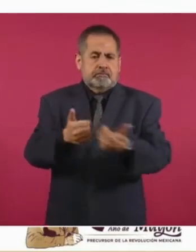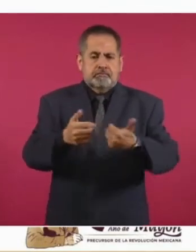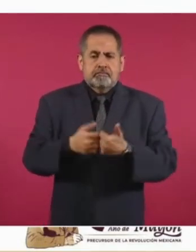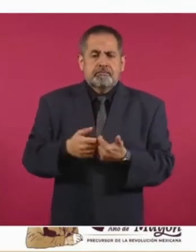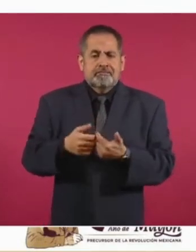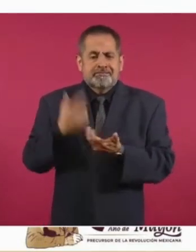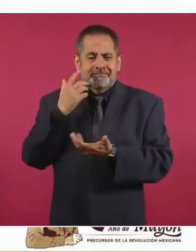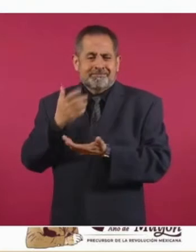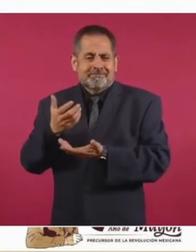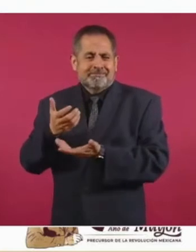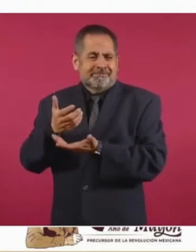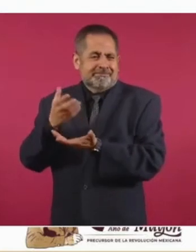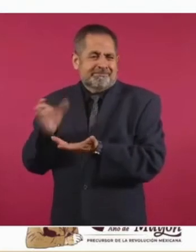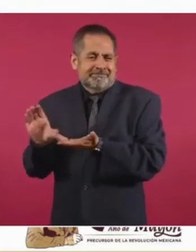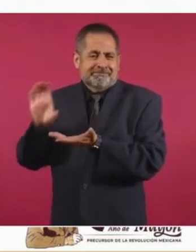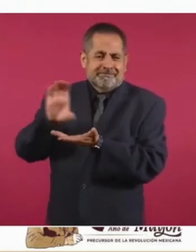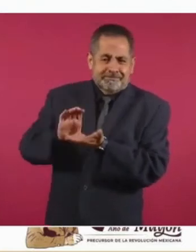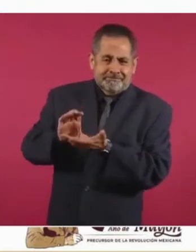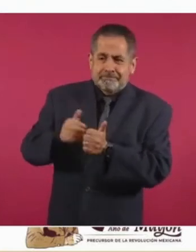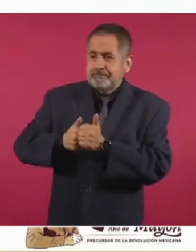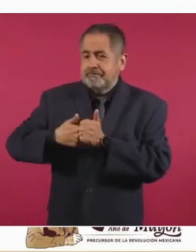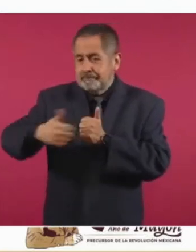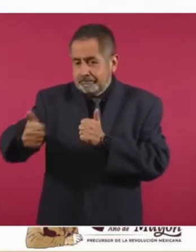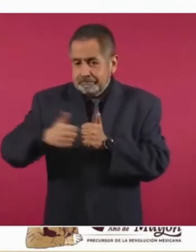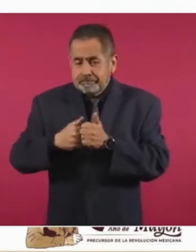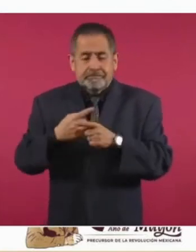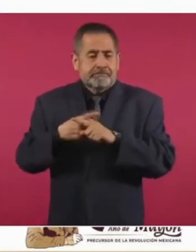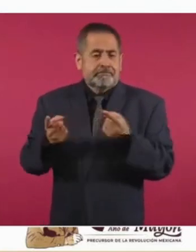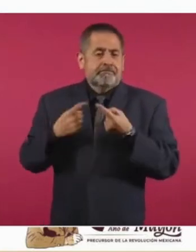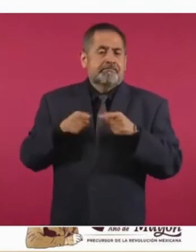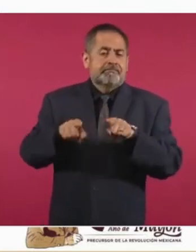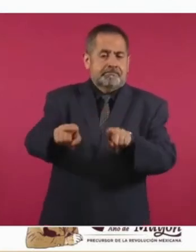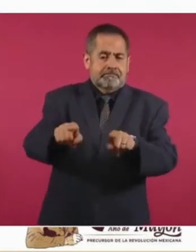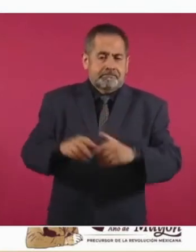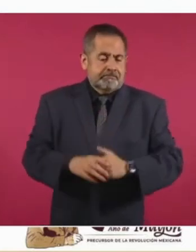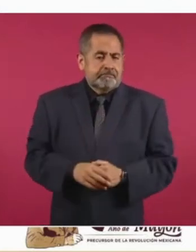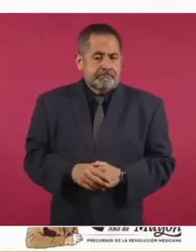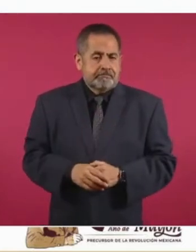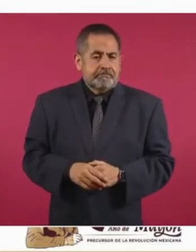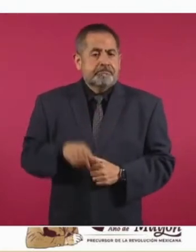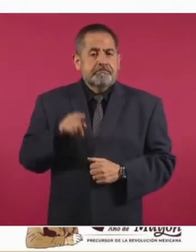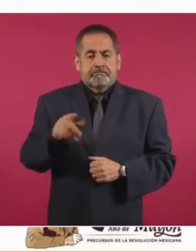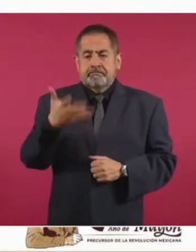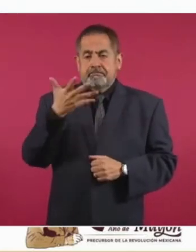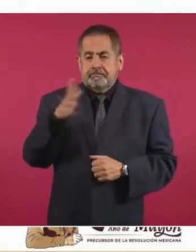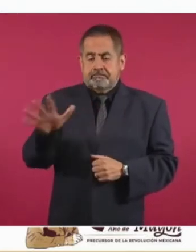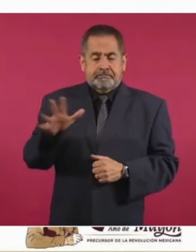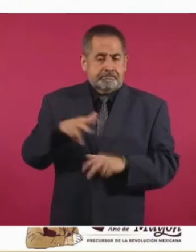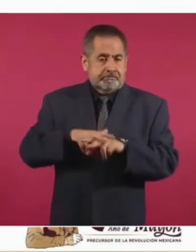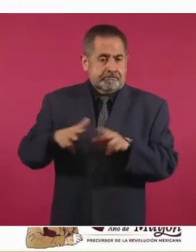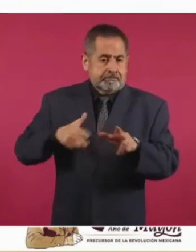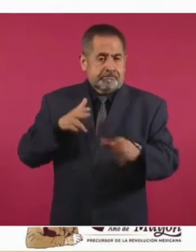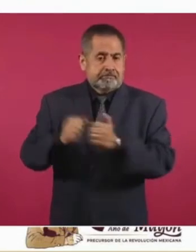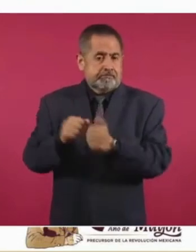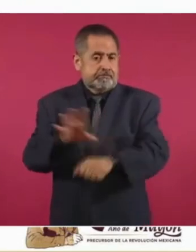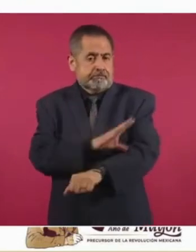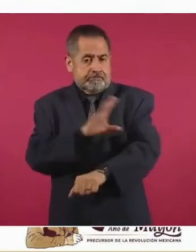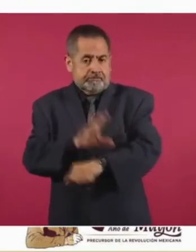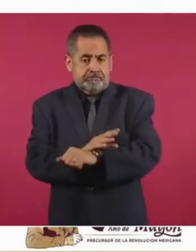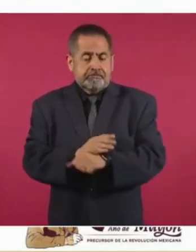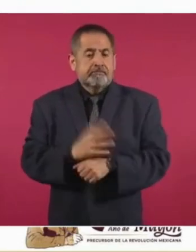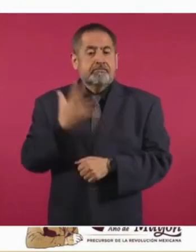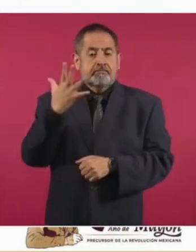carga como la vía de pasajeros. Contará con 10 trenes eléctricos con 5 carros cada